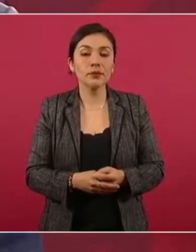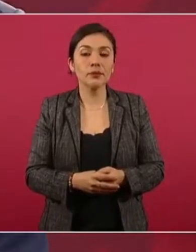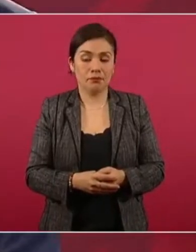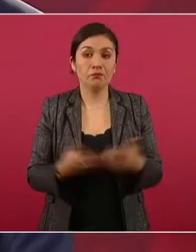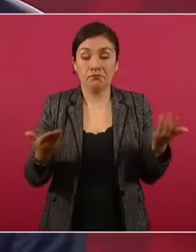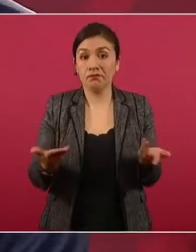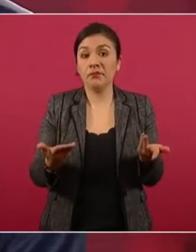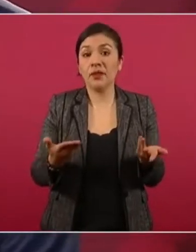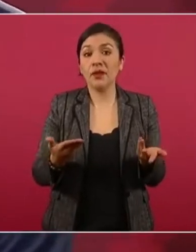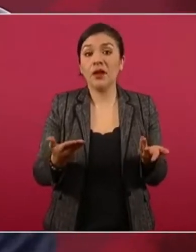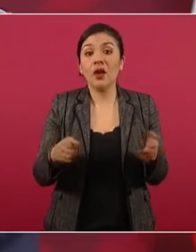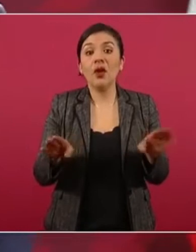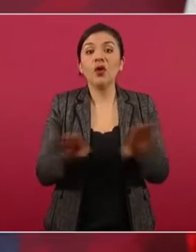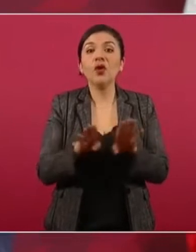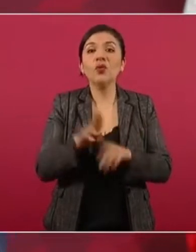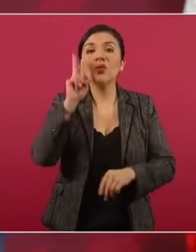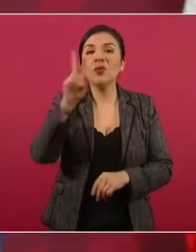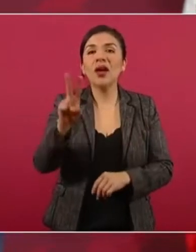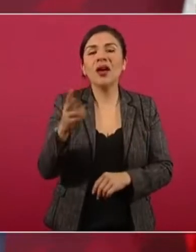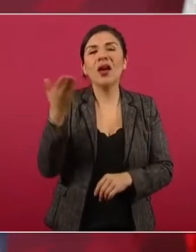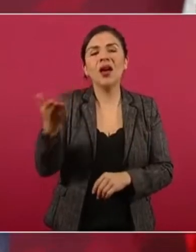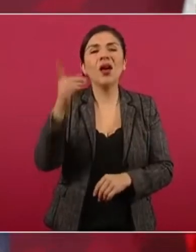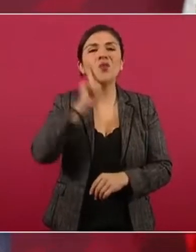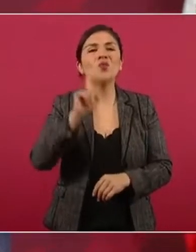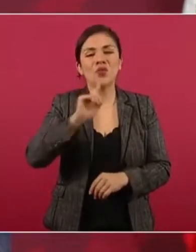Estamos viendo lo de Elizabeth,